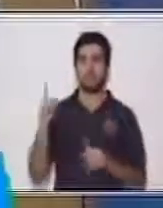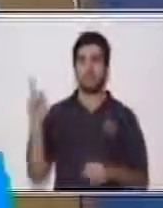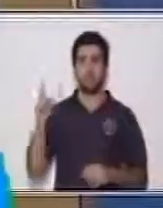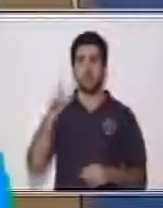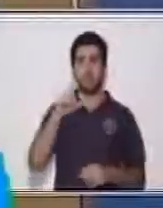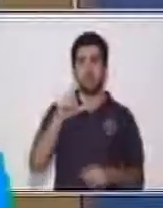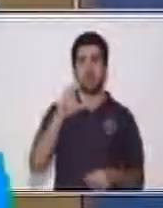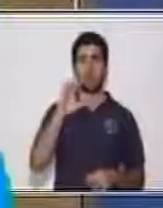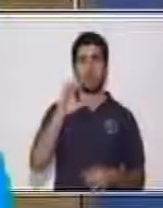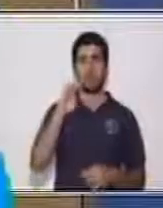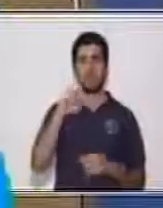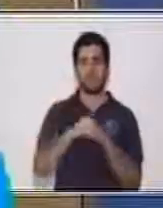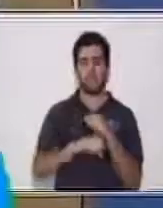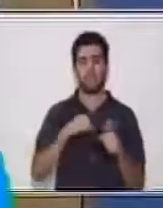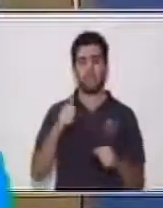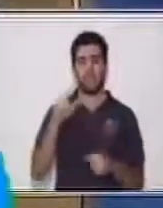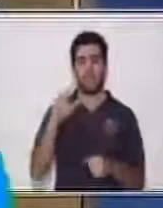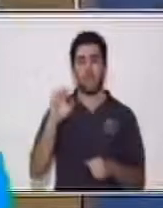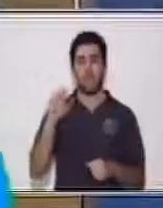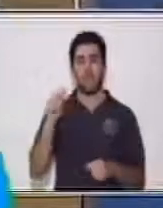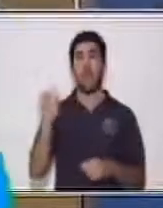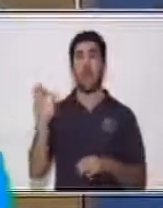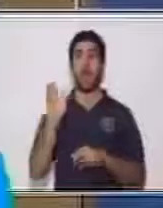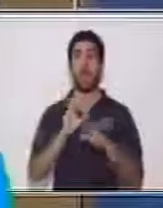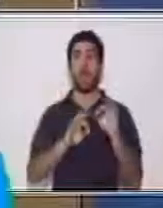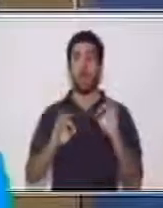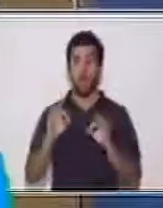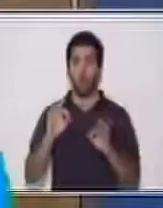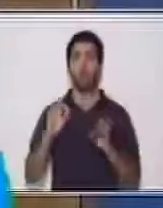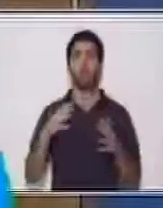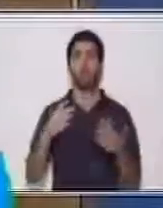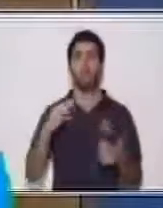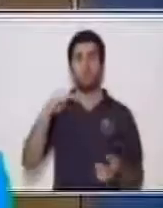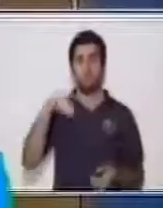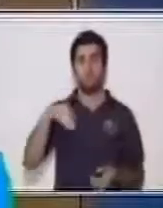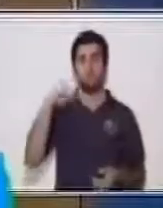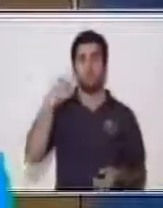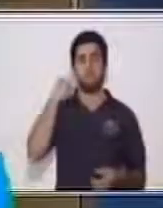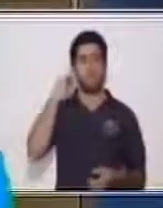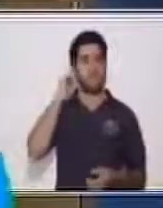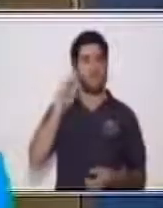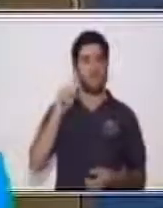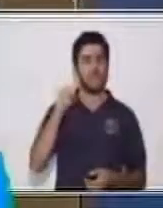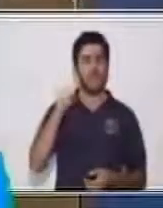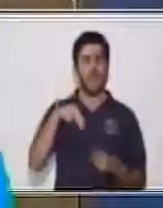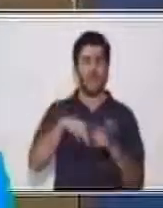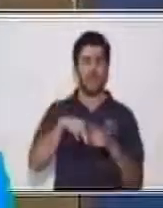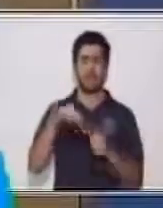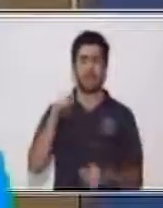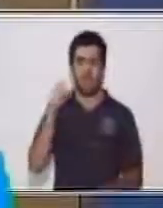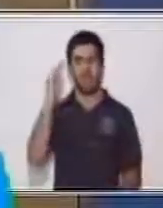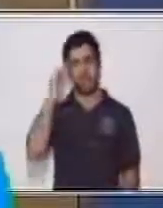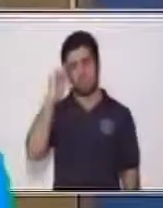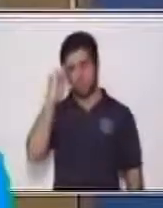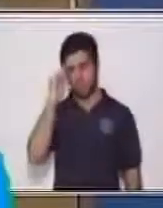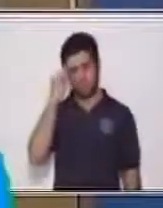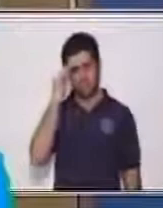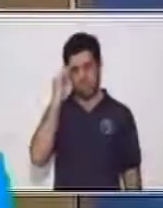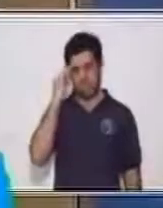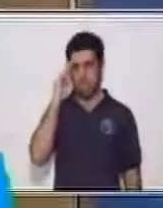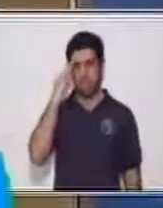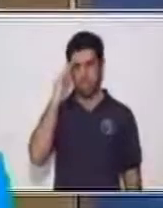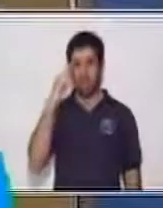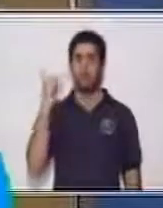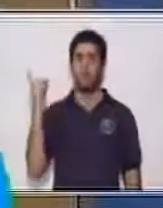le llaman migraña. Entonces, ¿te has dado cuenta? Tú puedes dar una descripción con muchas palabras, pero el médico tiene un término que